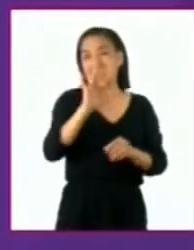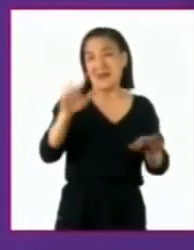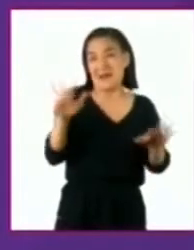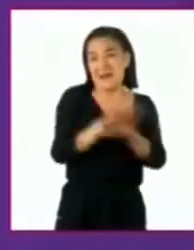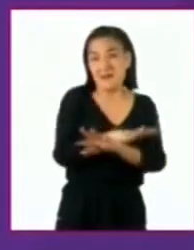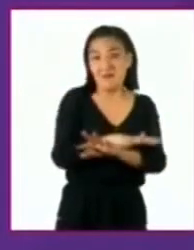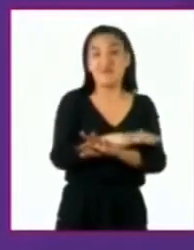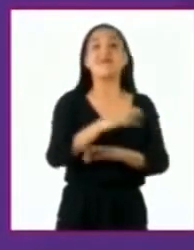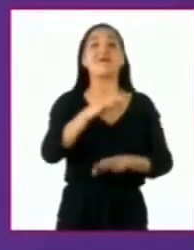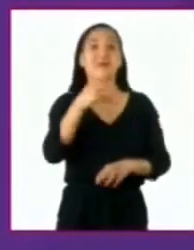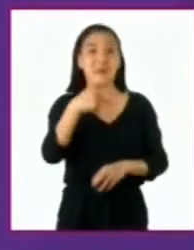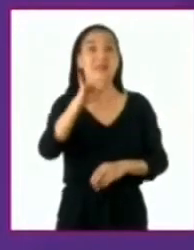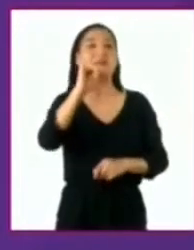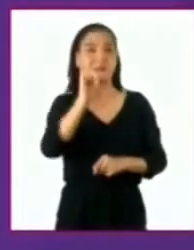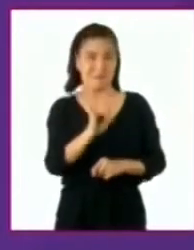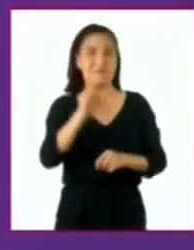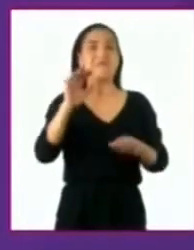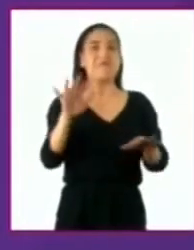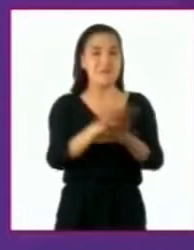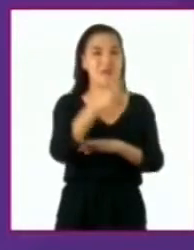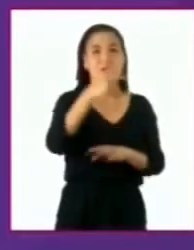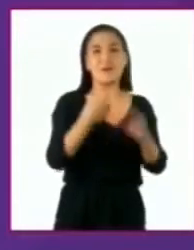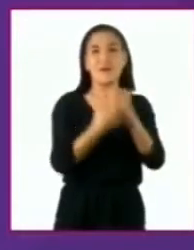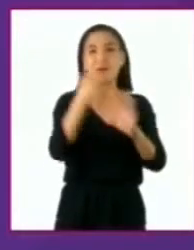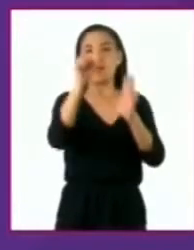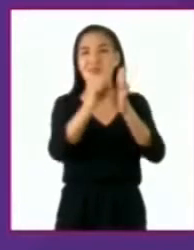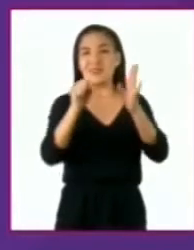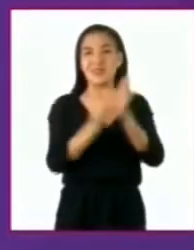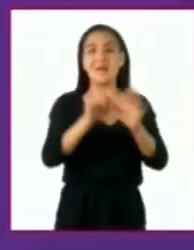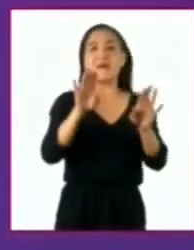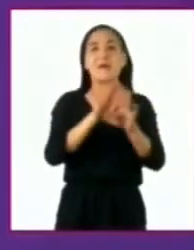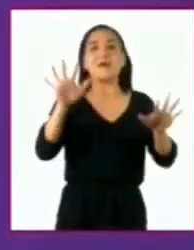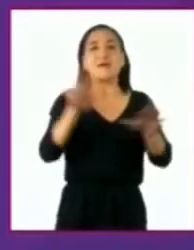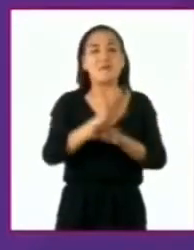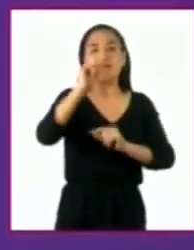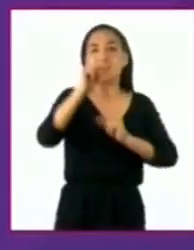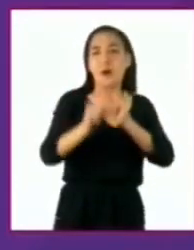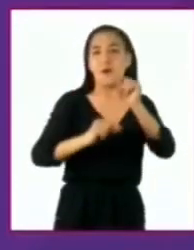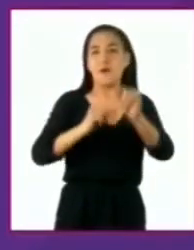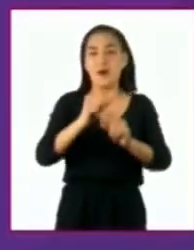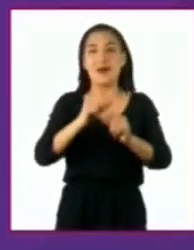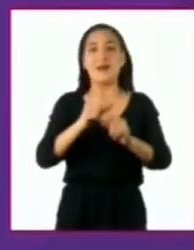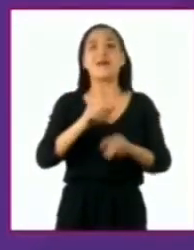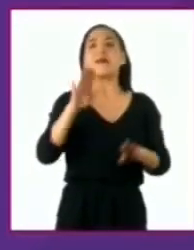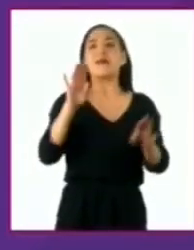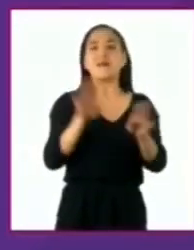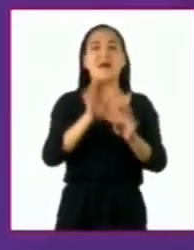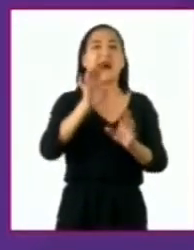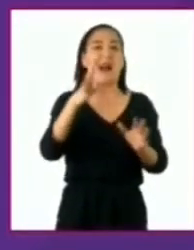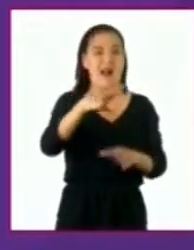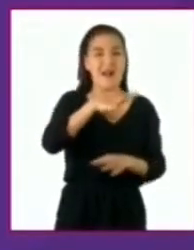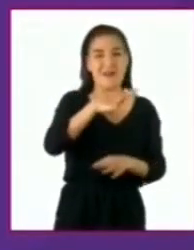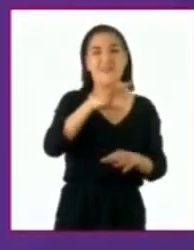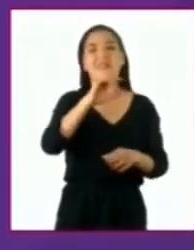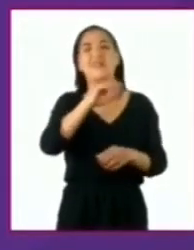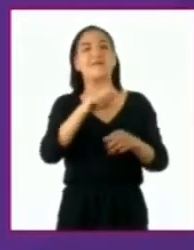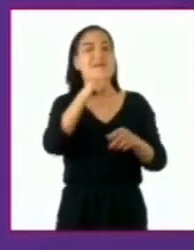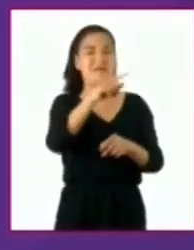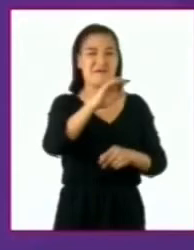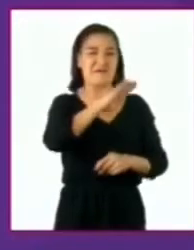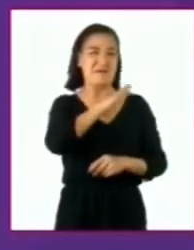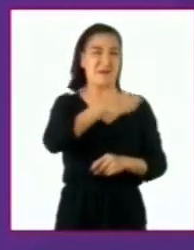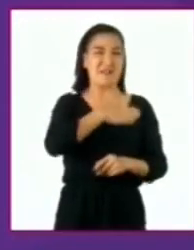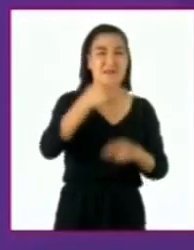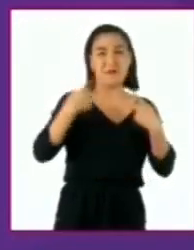cambiando, efectivamente, poco a poco. Había productos que no les interesaban mucho a los españoles,